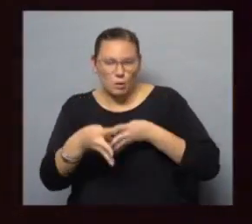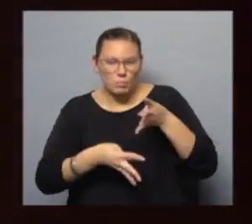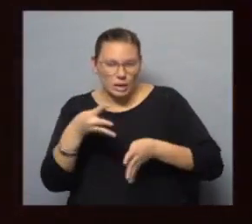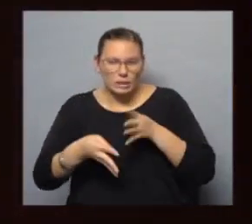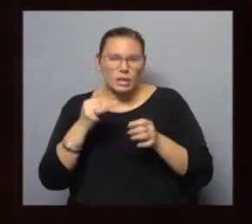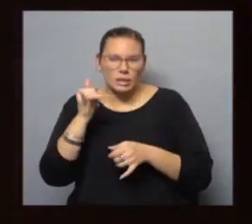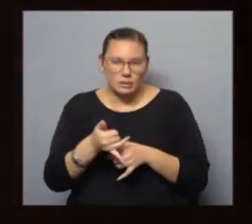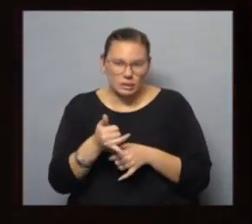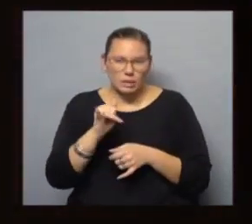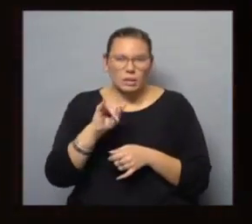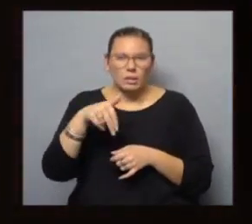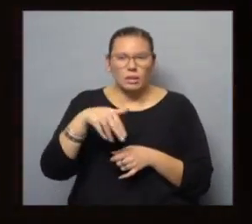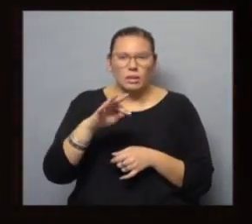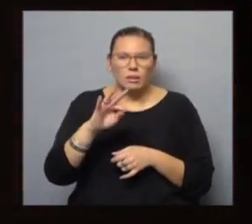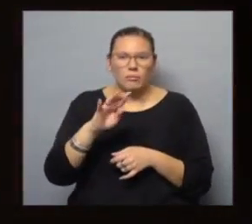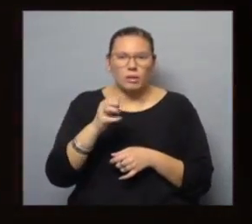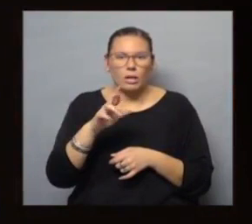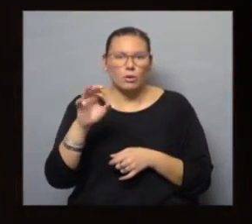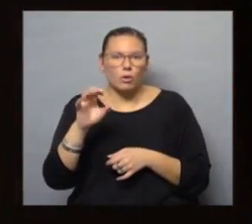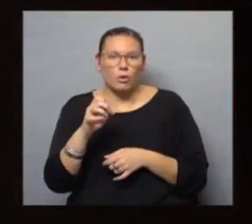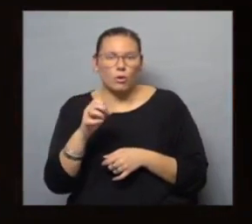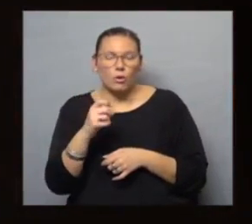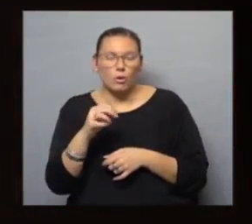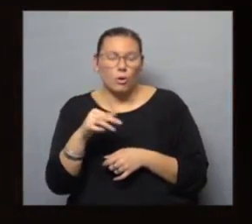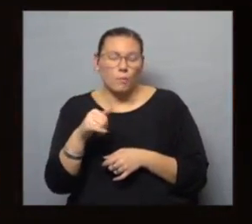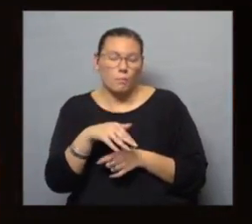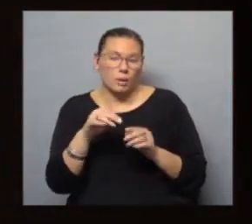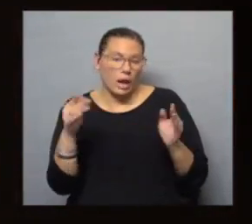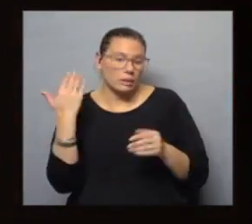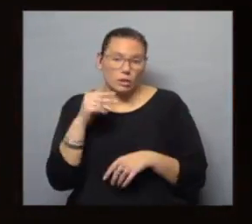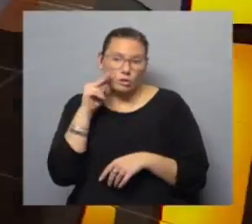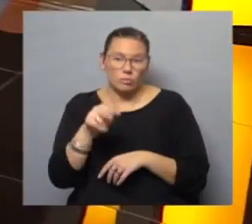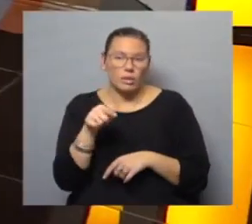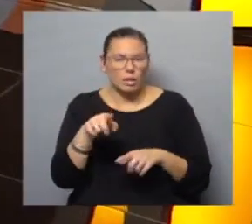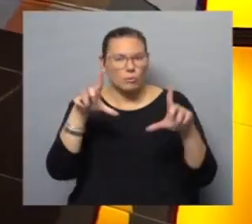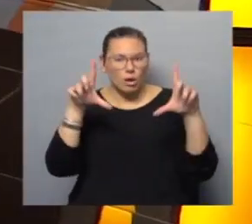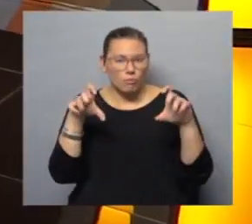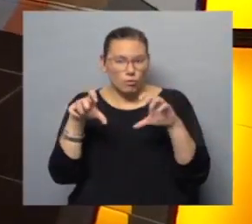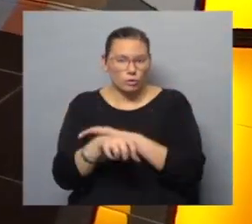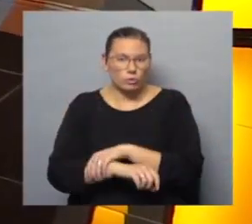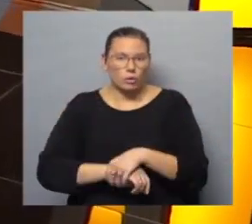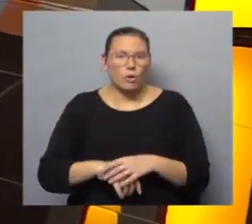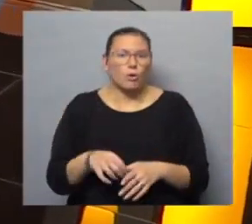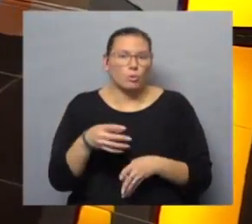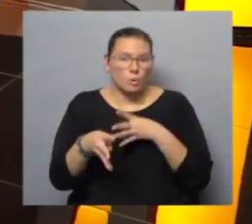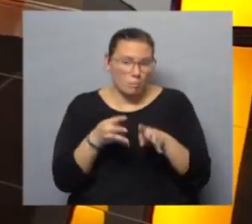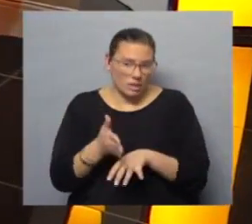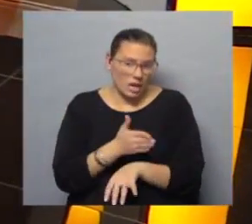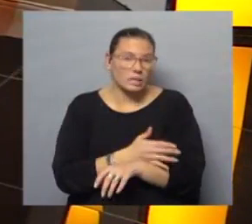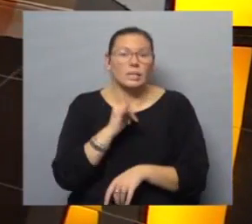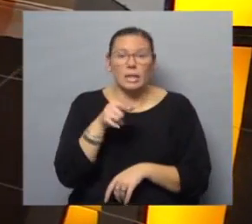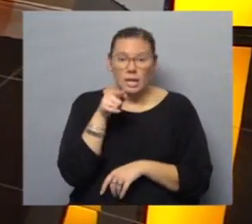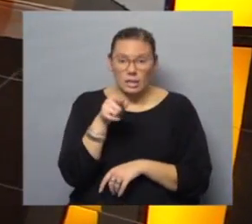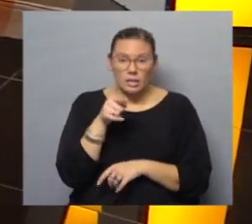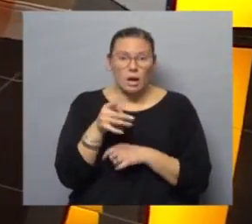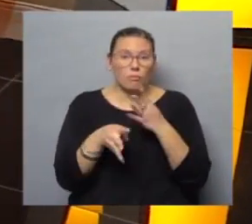rango infrarrojo medio, que ahora nos explicas un poquito más, que no se veían antes. Esta que tenemos ahora creo que es una foto con un instrumento anterior. Claro, esta foto es